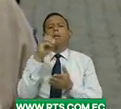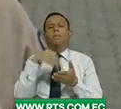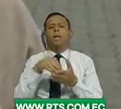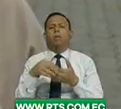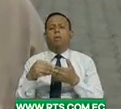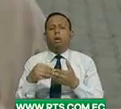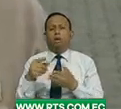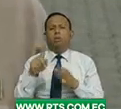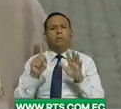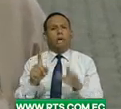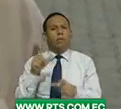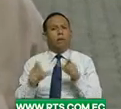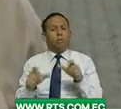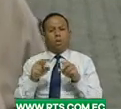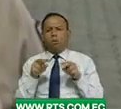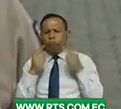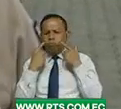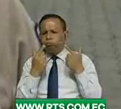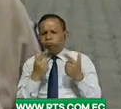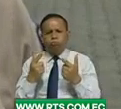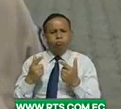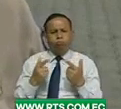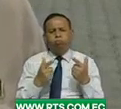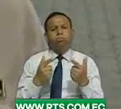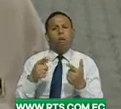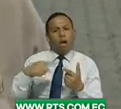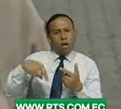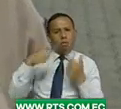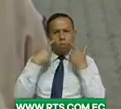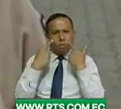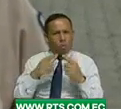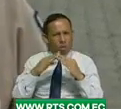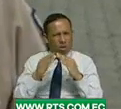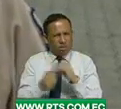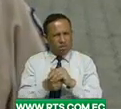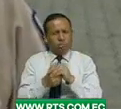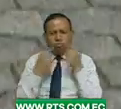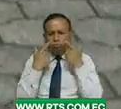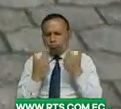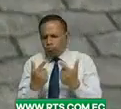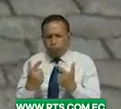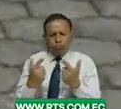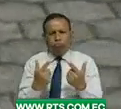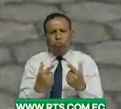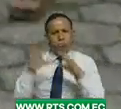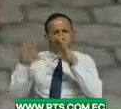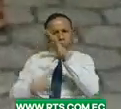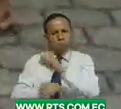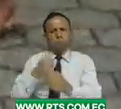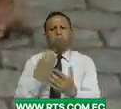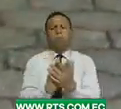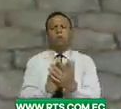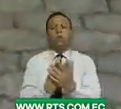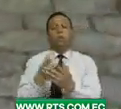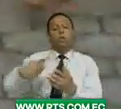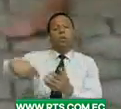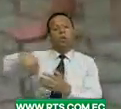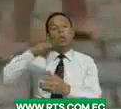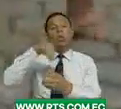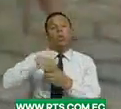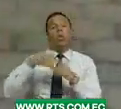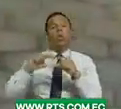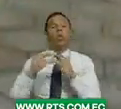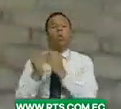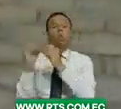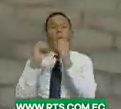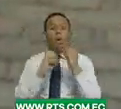eran los custodios, los que estaban custodiando a estas personas que fueron secuestradas. Los detenidos serían parte de una banda delictiva que